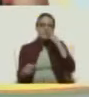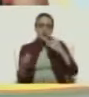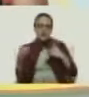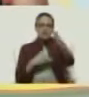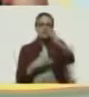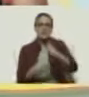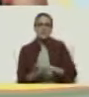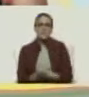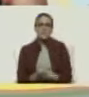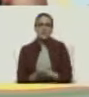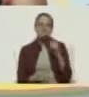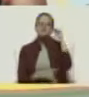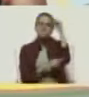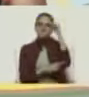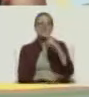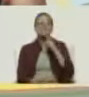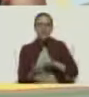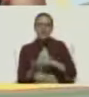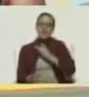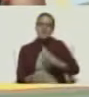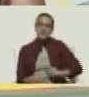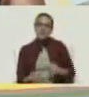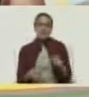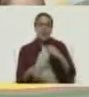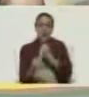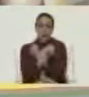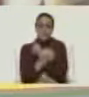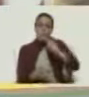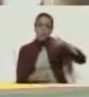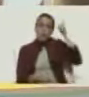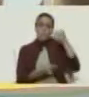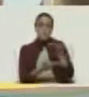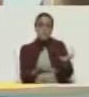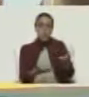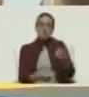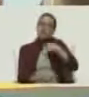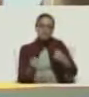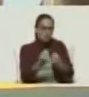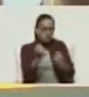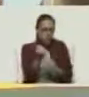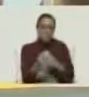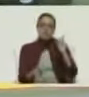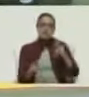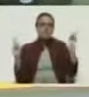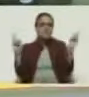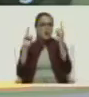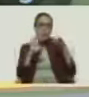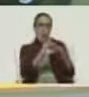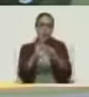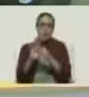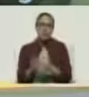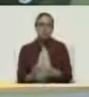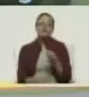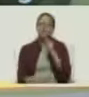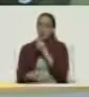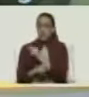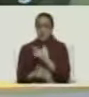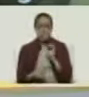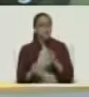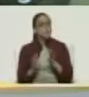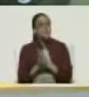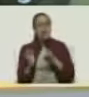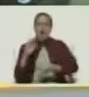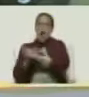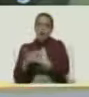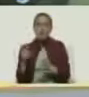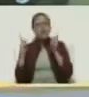Venceremos, así será, presidente. Con el amor del pueblo venceremos. Bueno, y por el pueblo venceremos también. Reposa un ratico ahí y